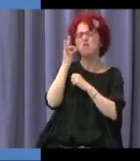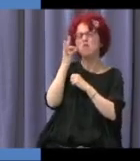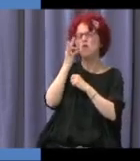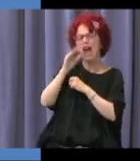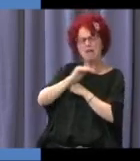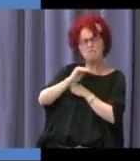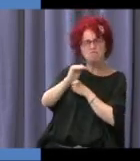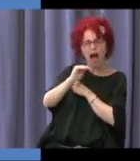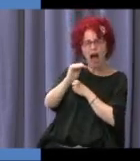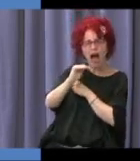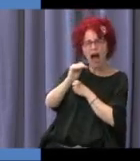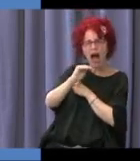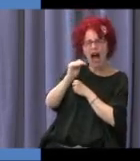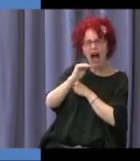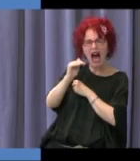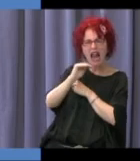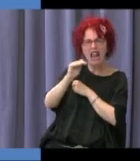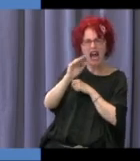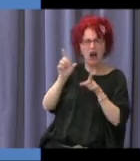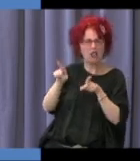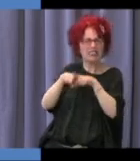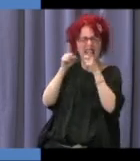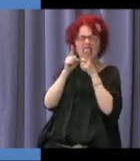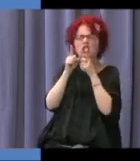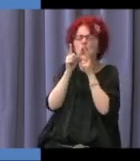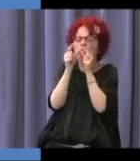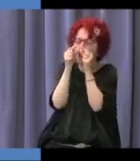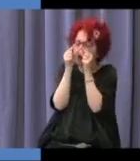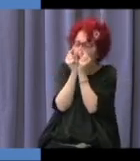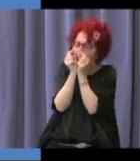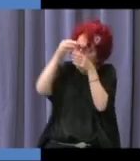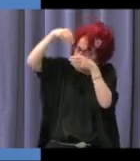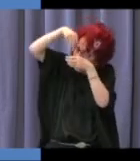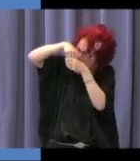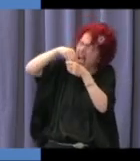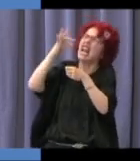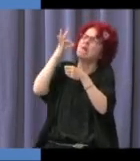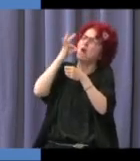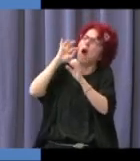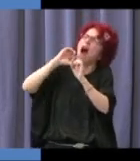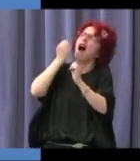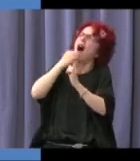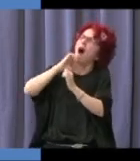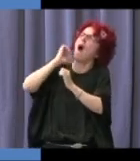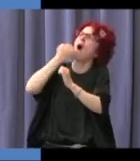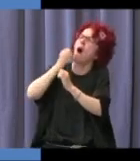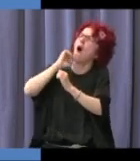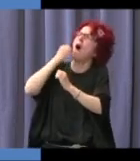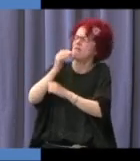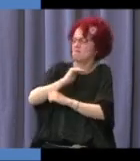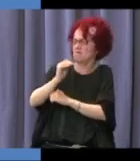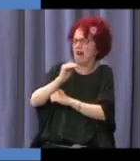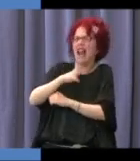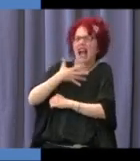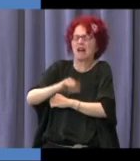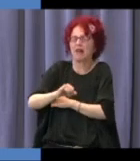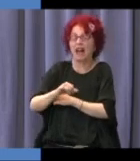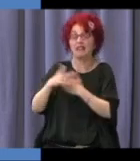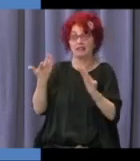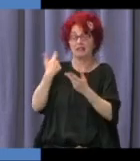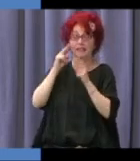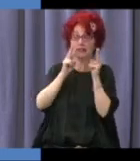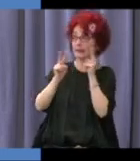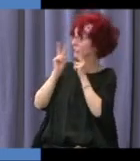mala, aunque esté dentro de una avellana, es decir, la maldad, este tópico femenina, la maldad femenina. Refranes que presentan a la mujer